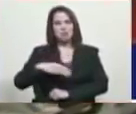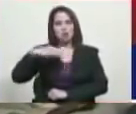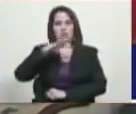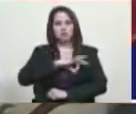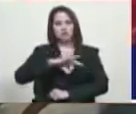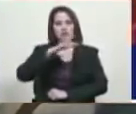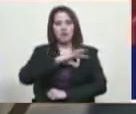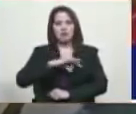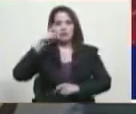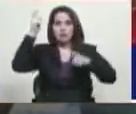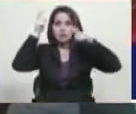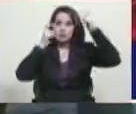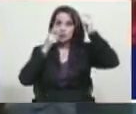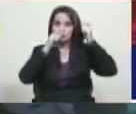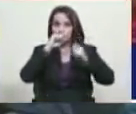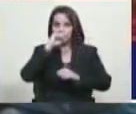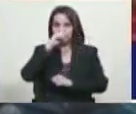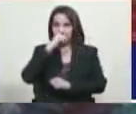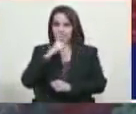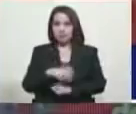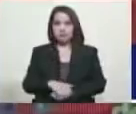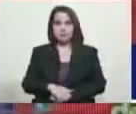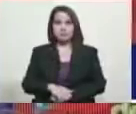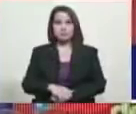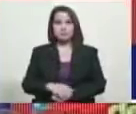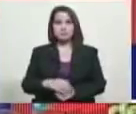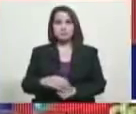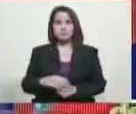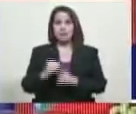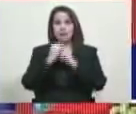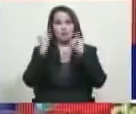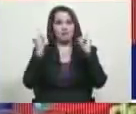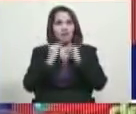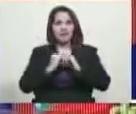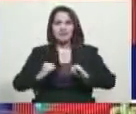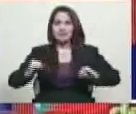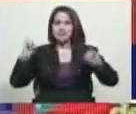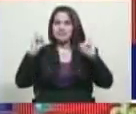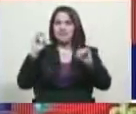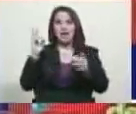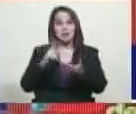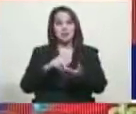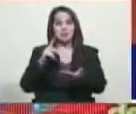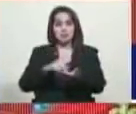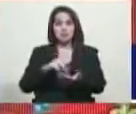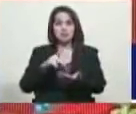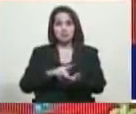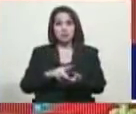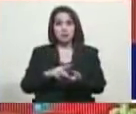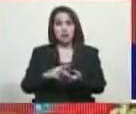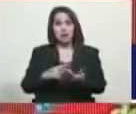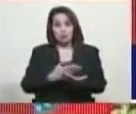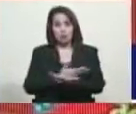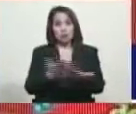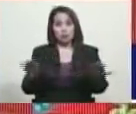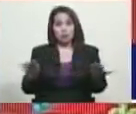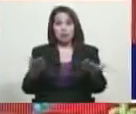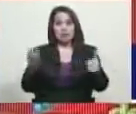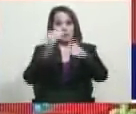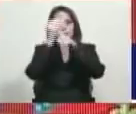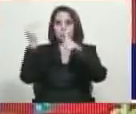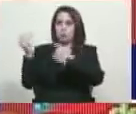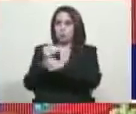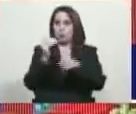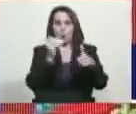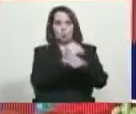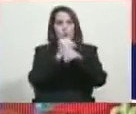Chávez! ¡Qué felicidad participar de los logros, de los